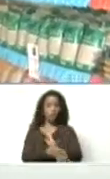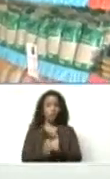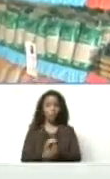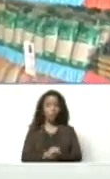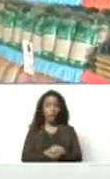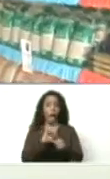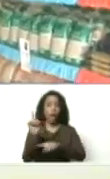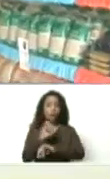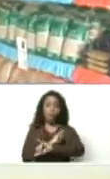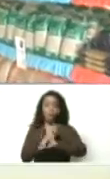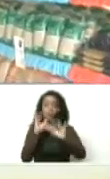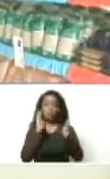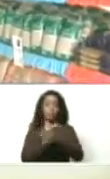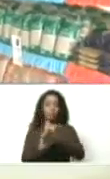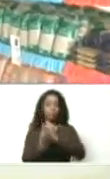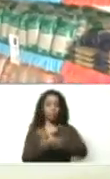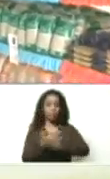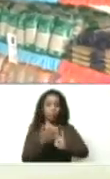eso se acabó.